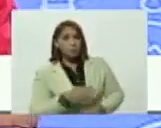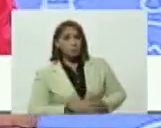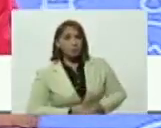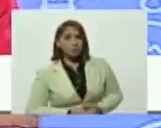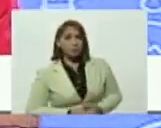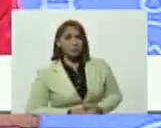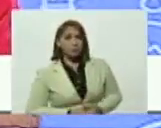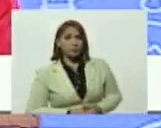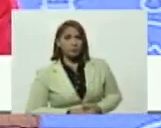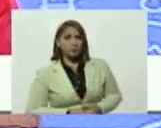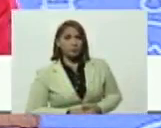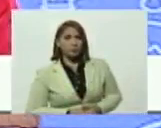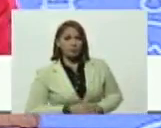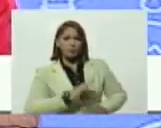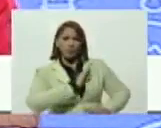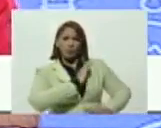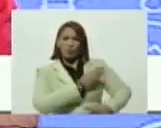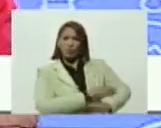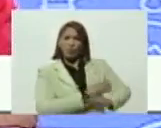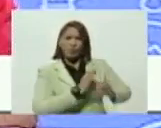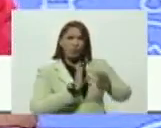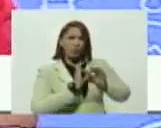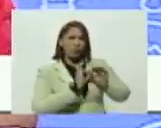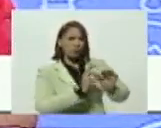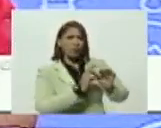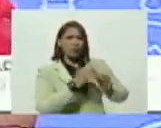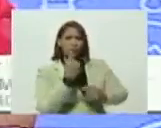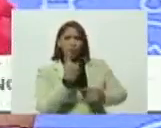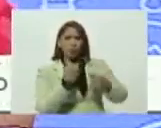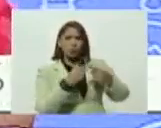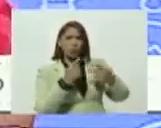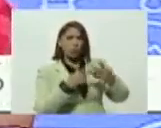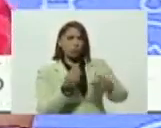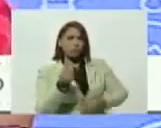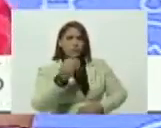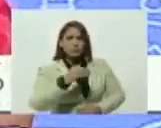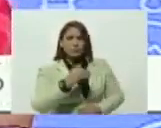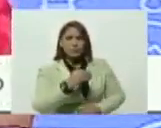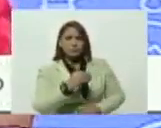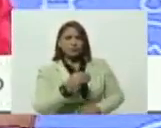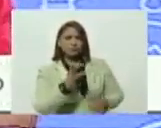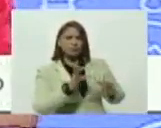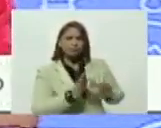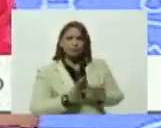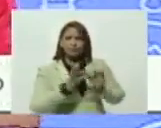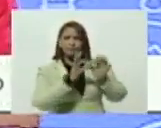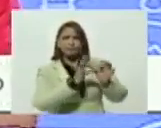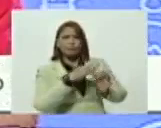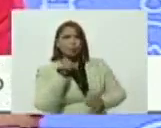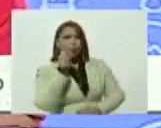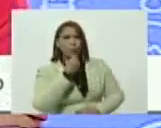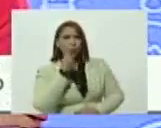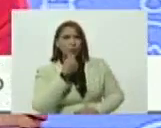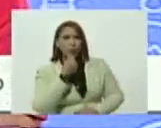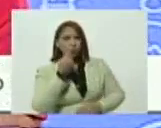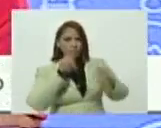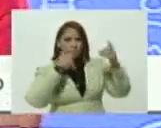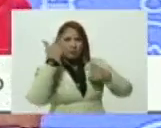ha solidificado, y una de las cosas más extraordinarias que tiene es la unidad de la juventud